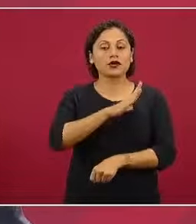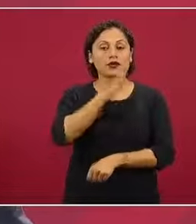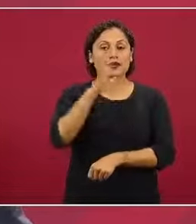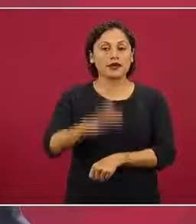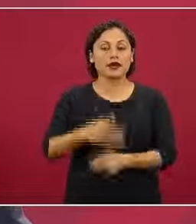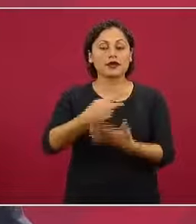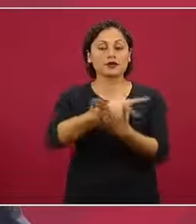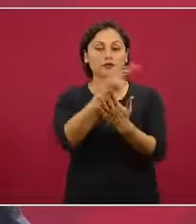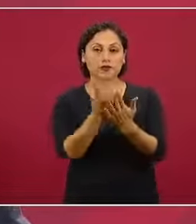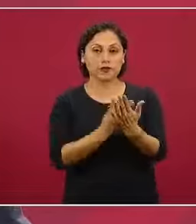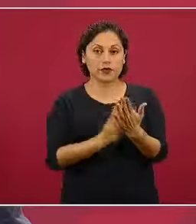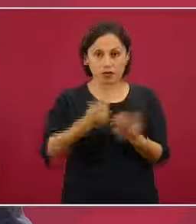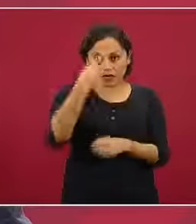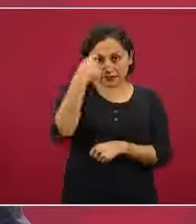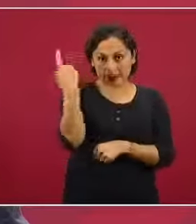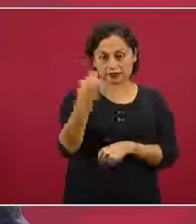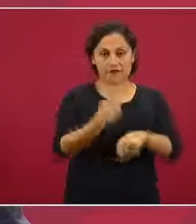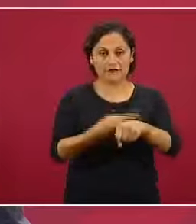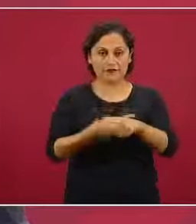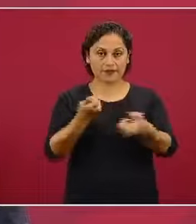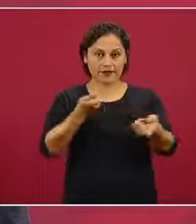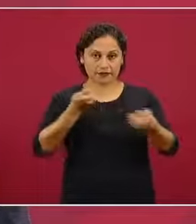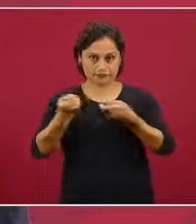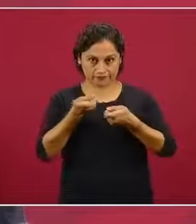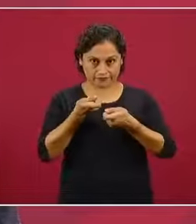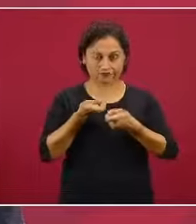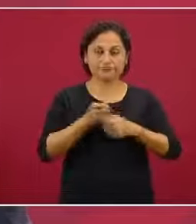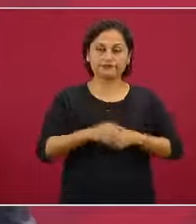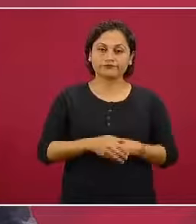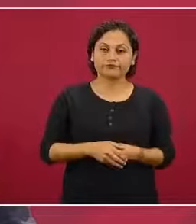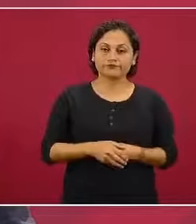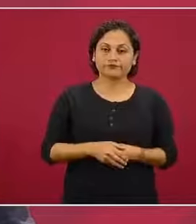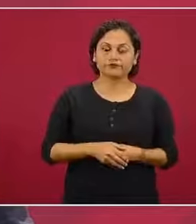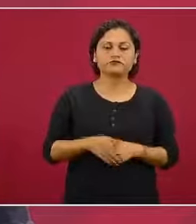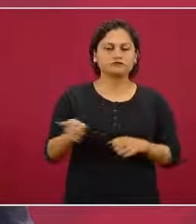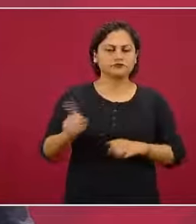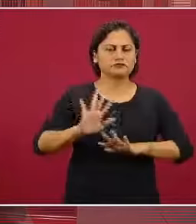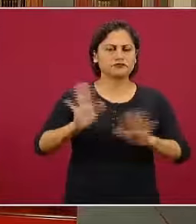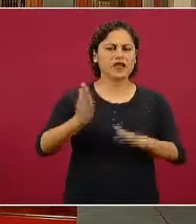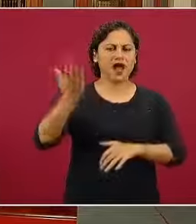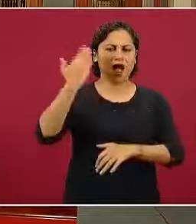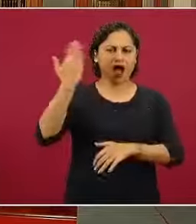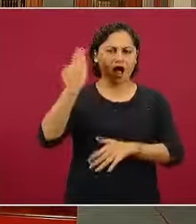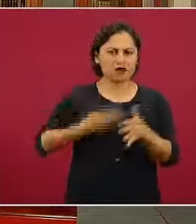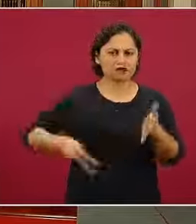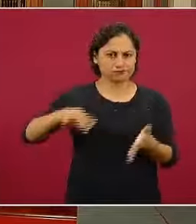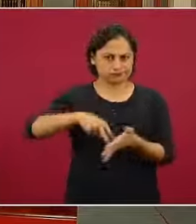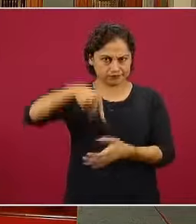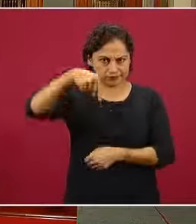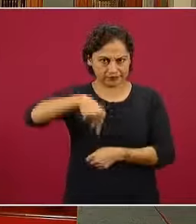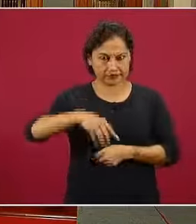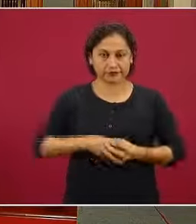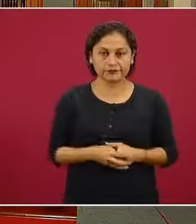Preventivos y Control de Enfermedades, y es ya conocido, ha venido varias veces aquí. Él